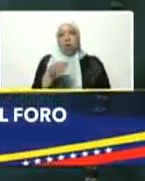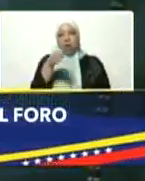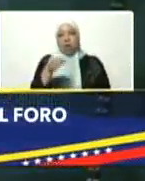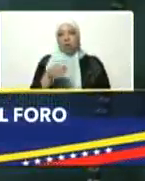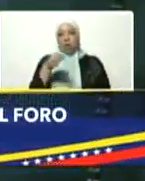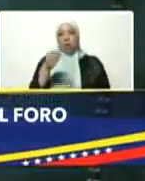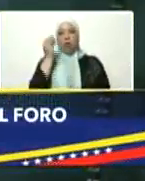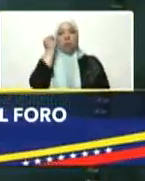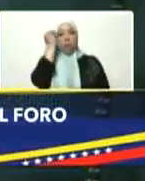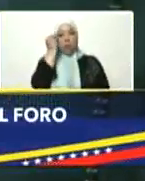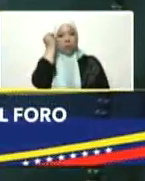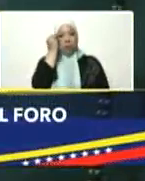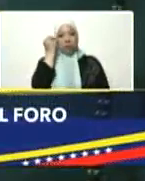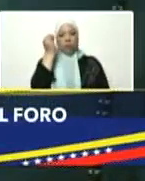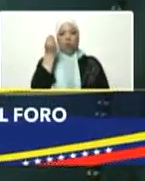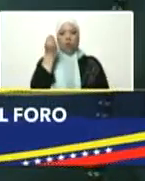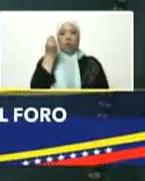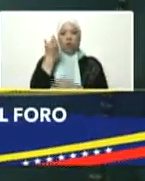patria grande.